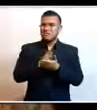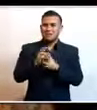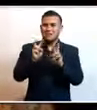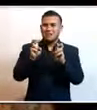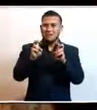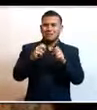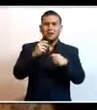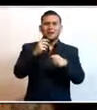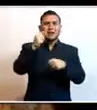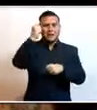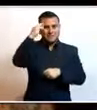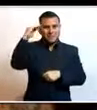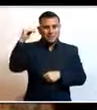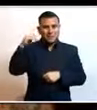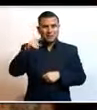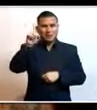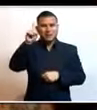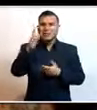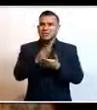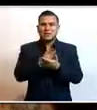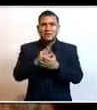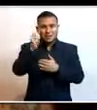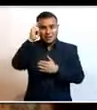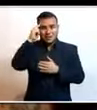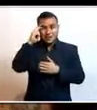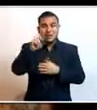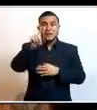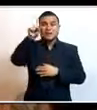Dios está en todos lados.